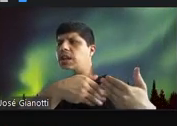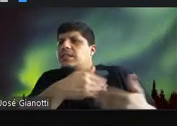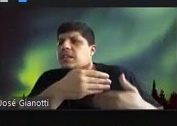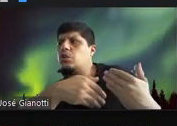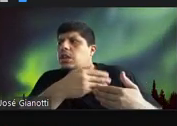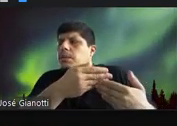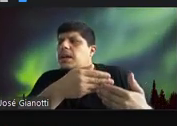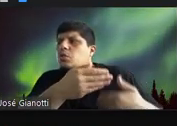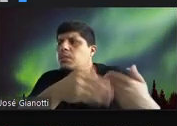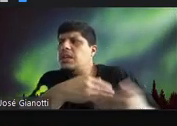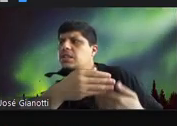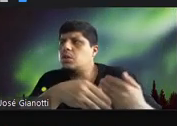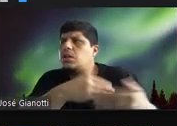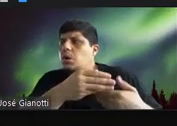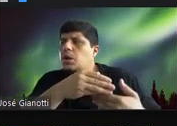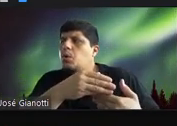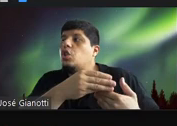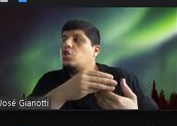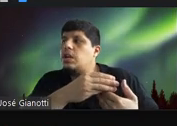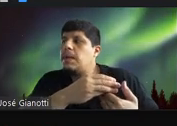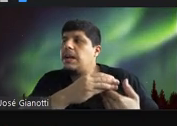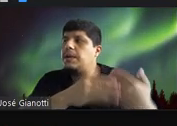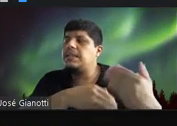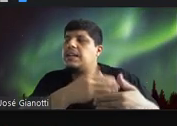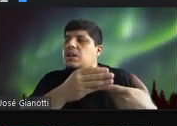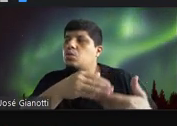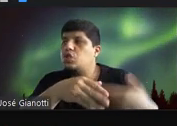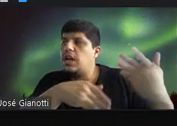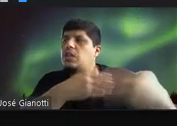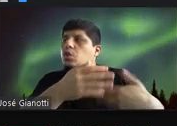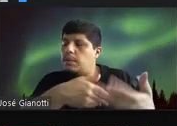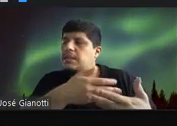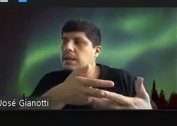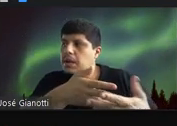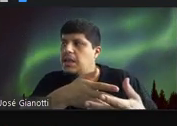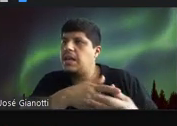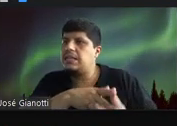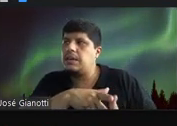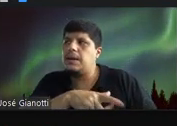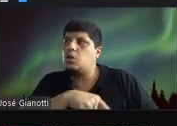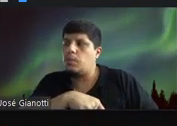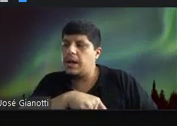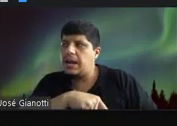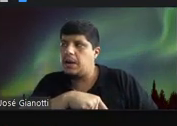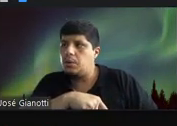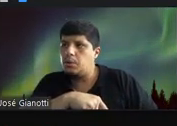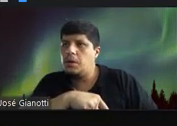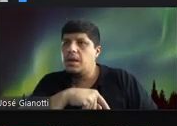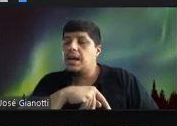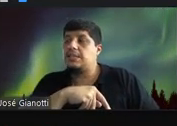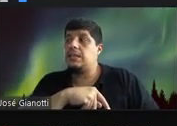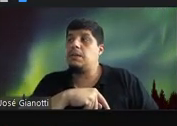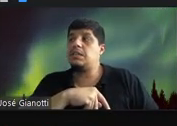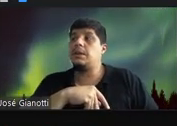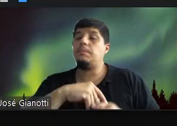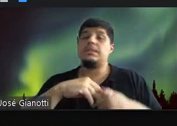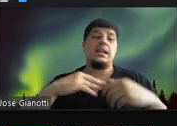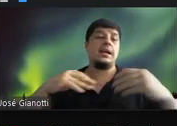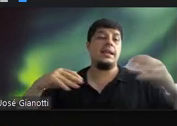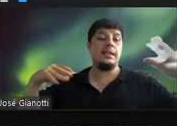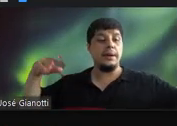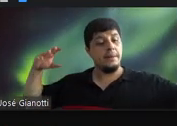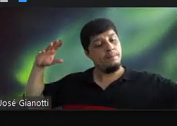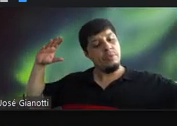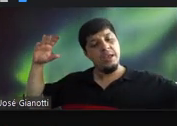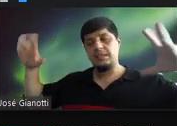de conferencia donde diversos ministros a lo largo de 2 semanas van a estar anunciando diversas medidas que se van a tomar a cabo, ¿no? Así también se van a empezar